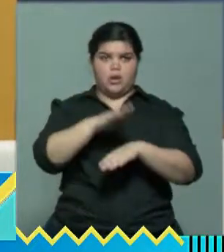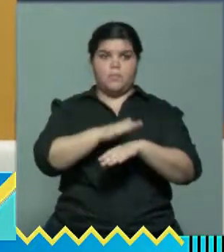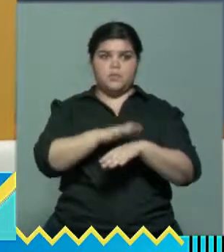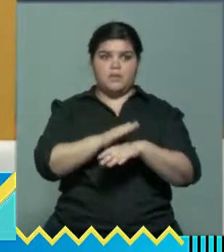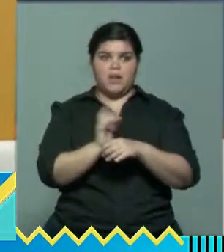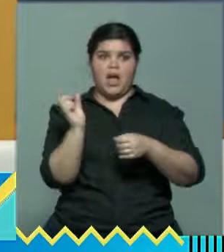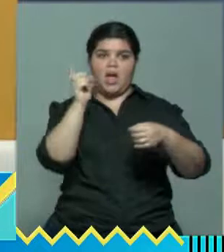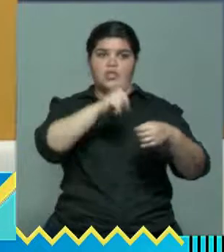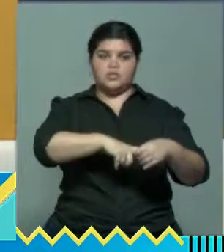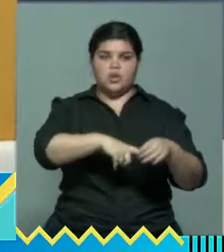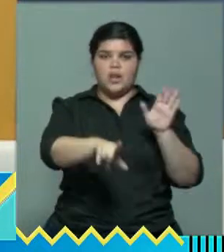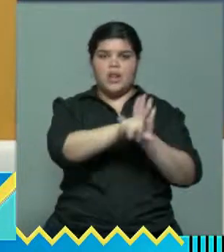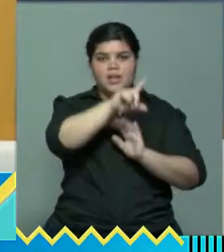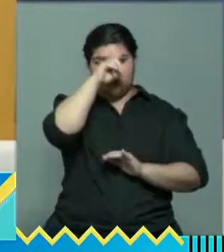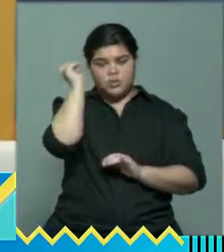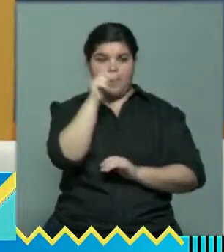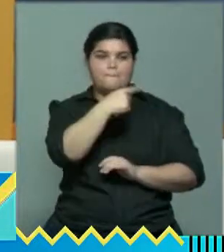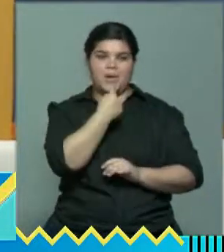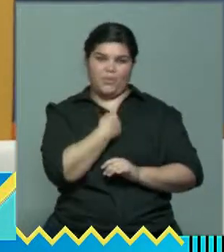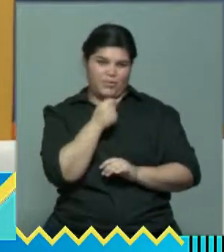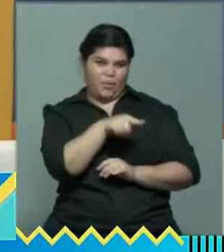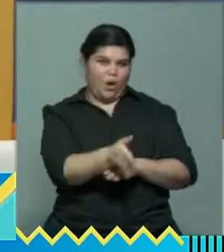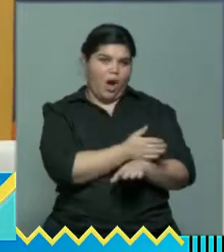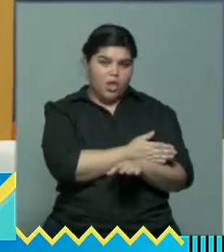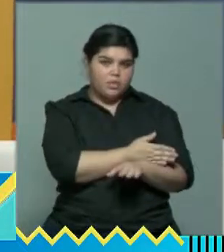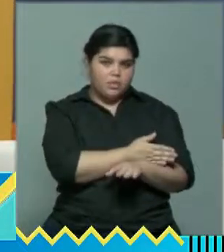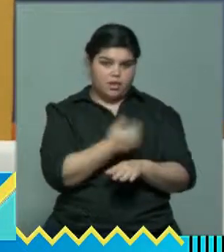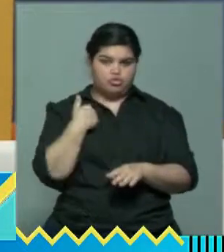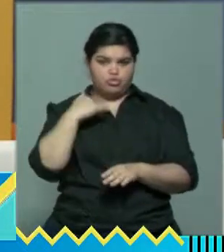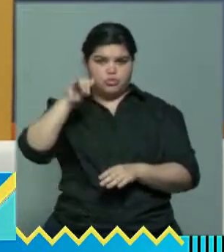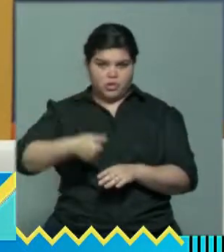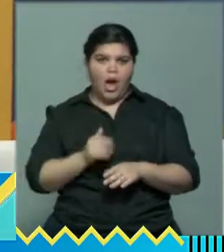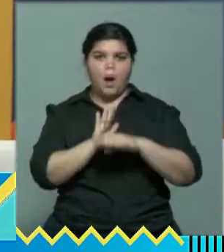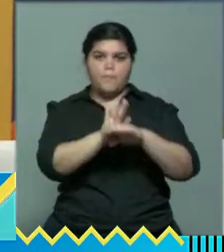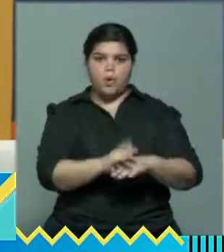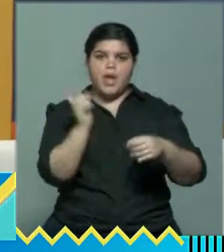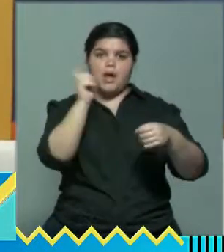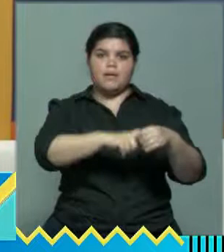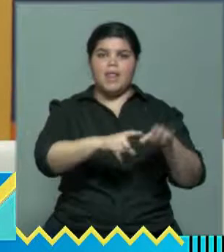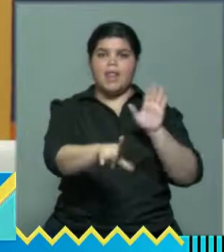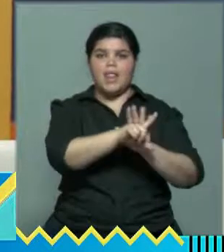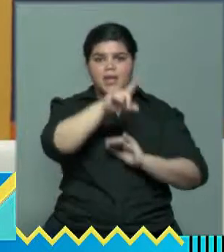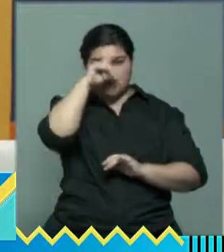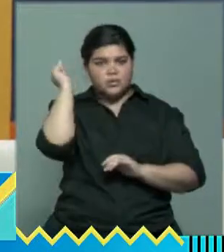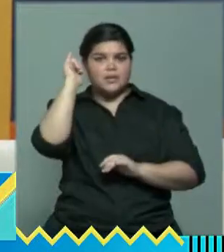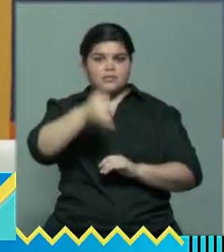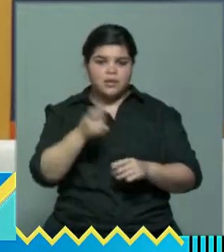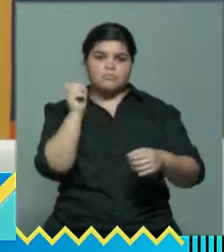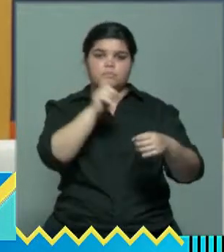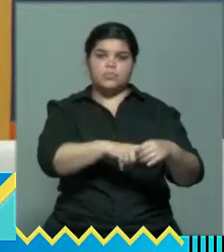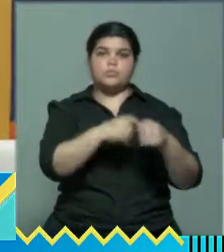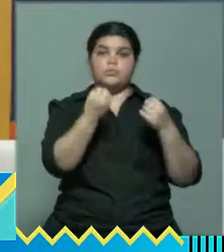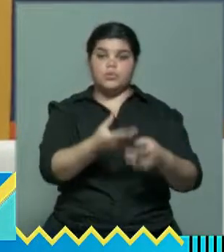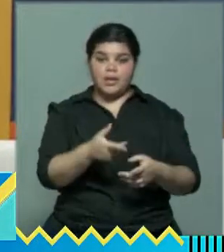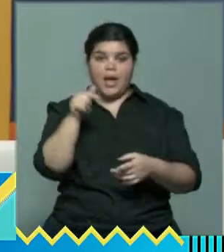ley nacional, en función de tu pregunta. Sí. Porque entendía yo que en su momento, cuando se creó la